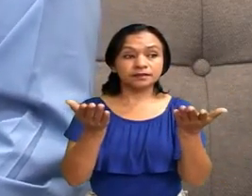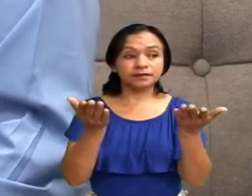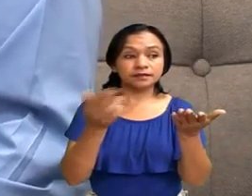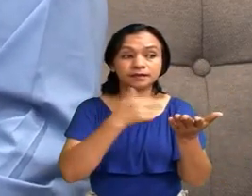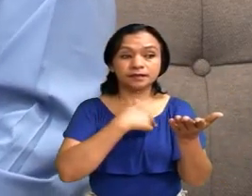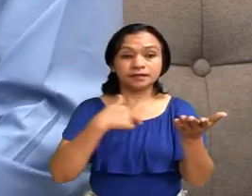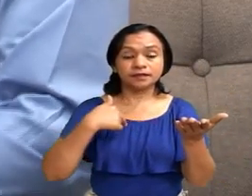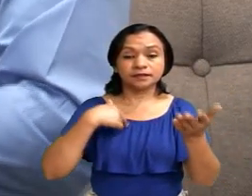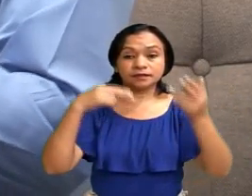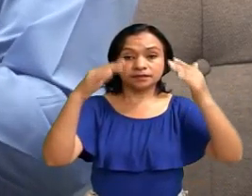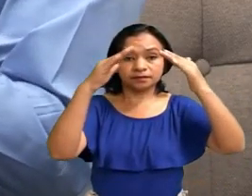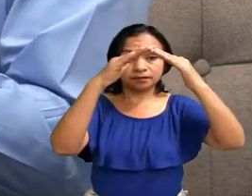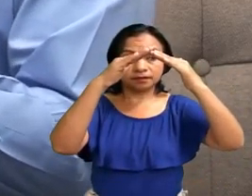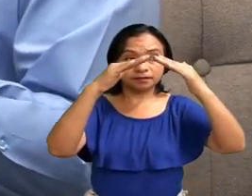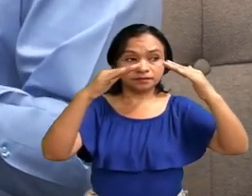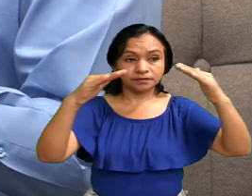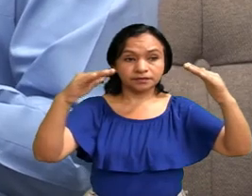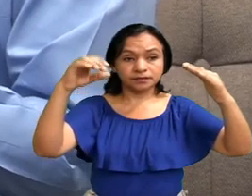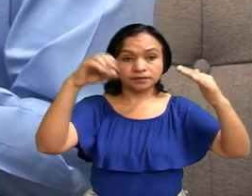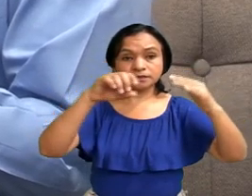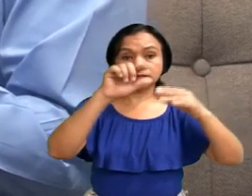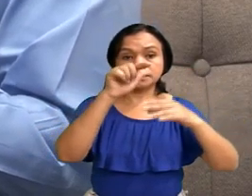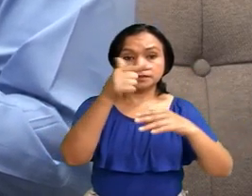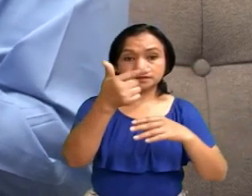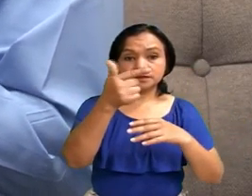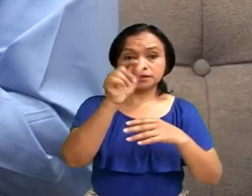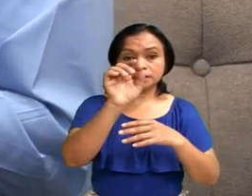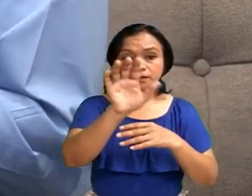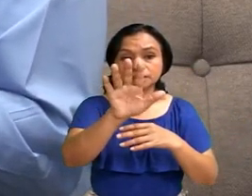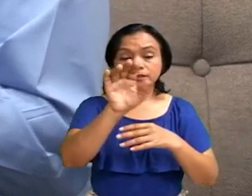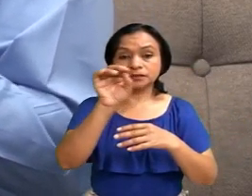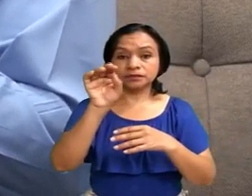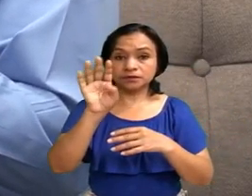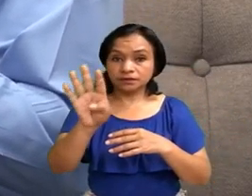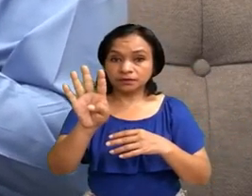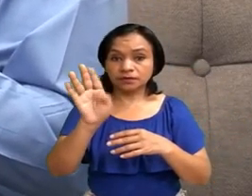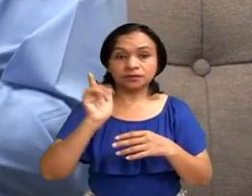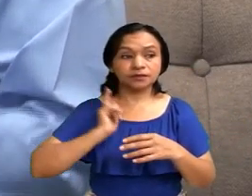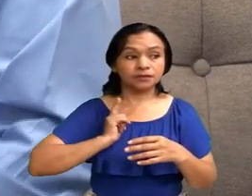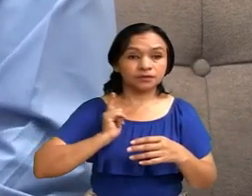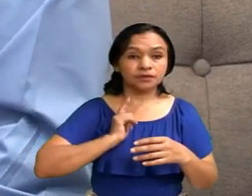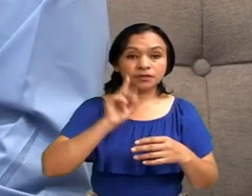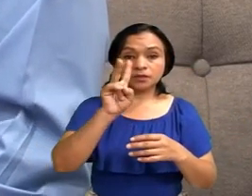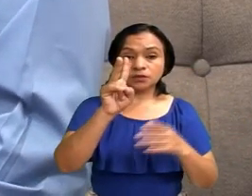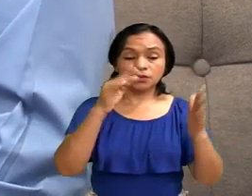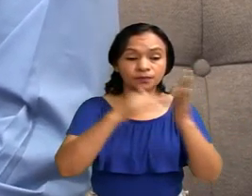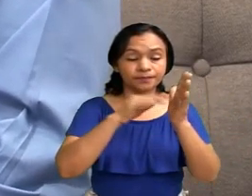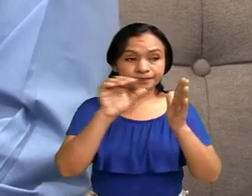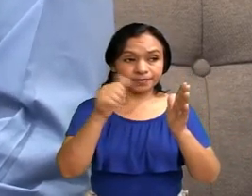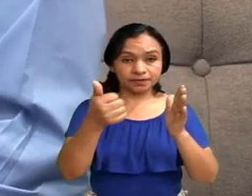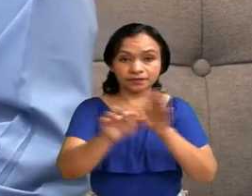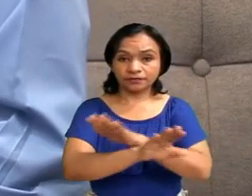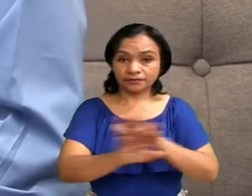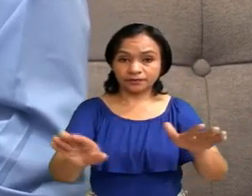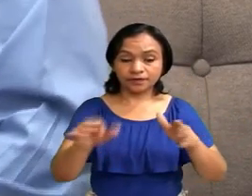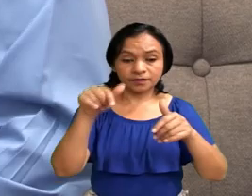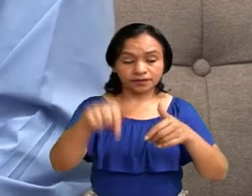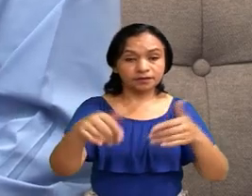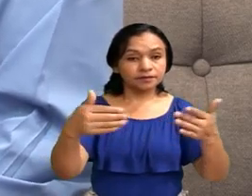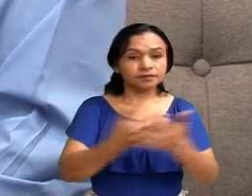de energía, que teníamos 754 megavatios instalados a finales del 2006 y hoy